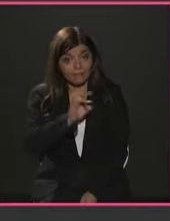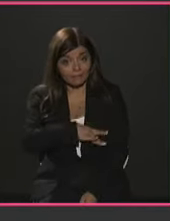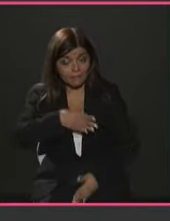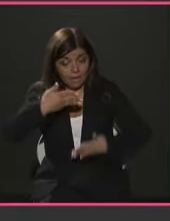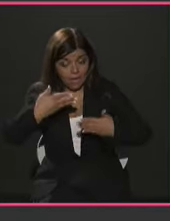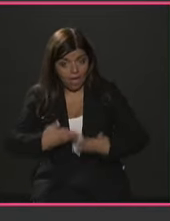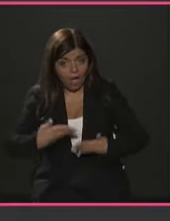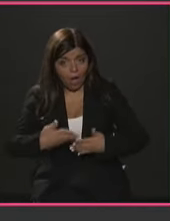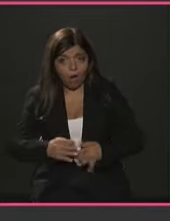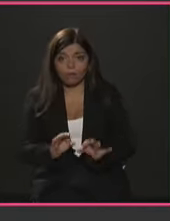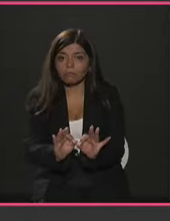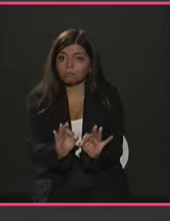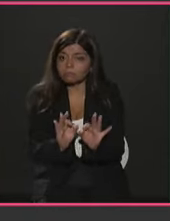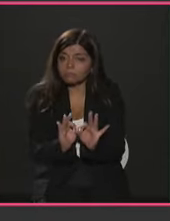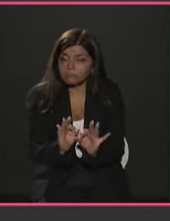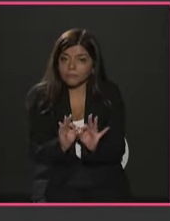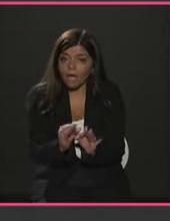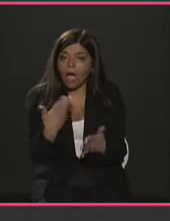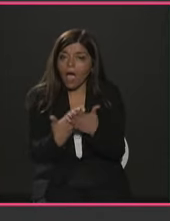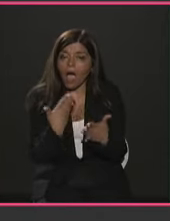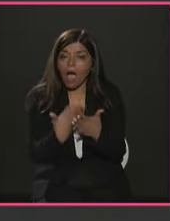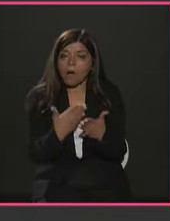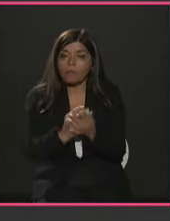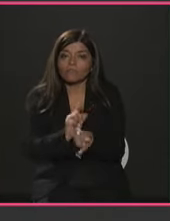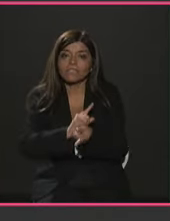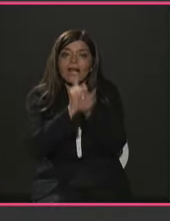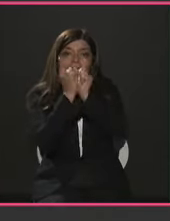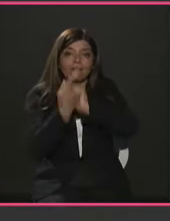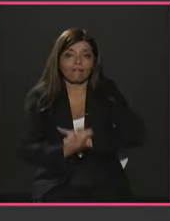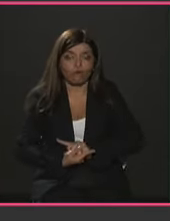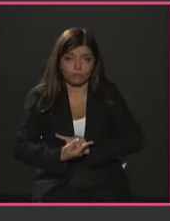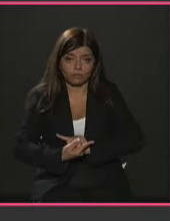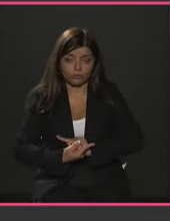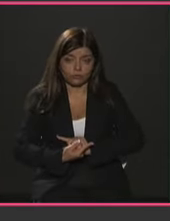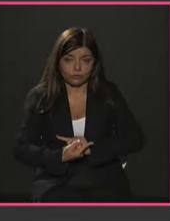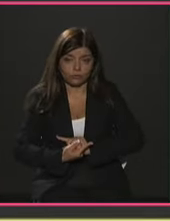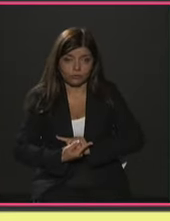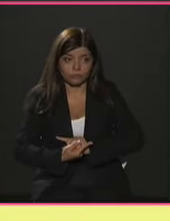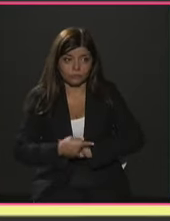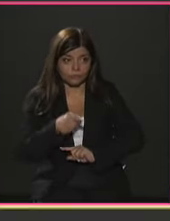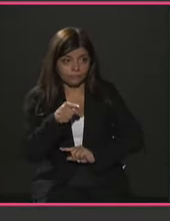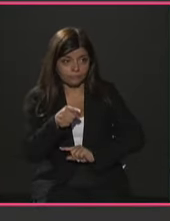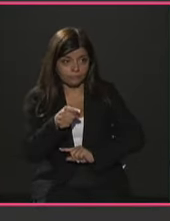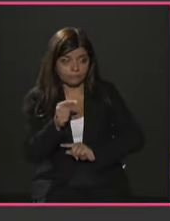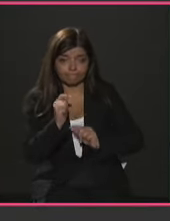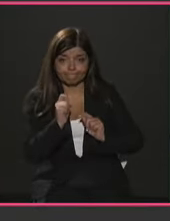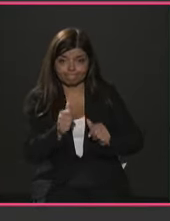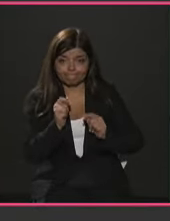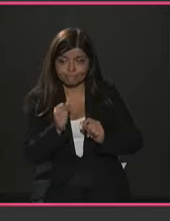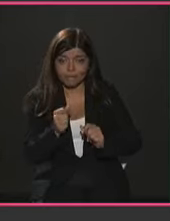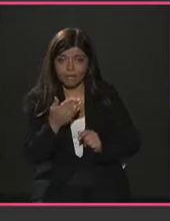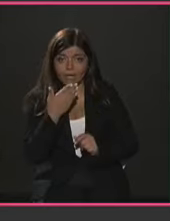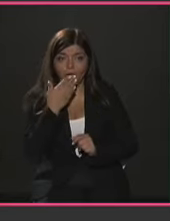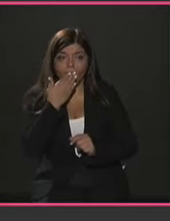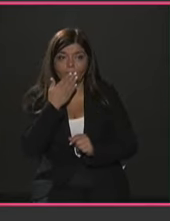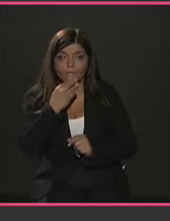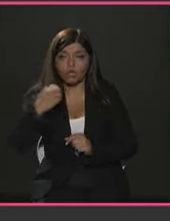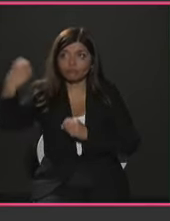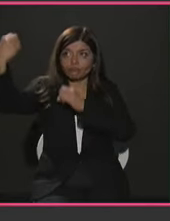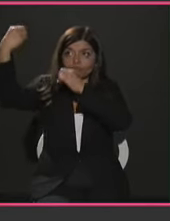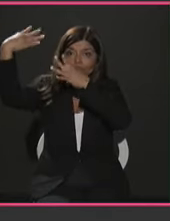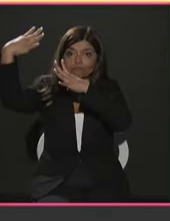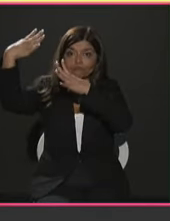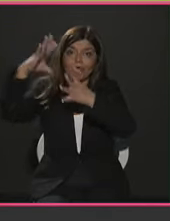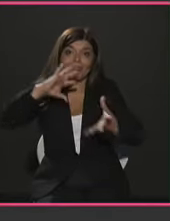posición inmejorable Para aprovechar esa transformación y Estos son sus atributos primero tenemos la mejor radiación solar